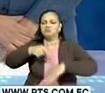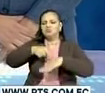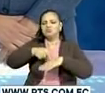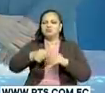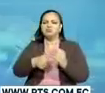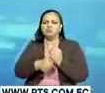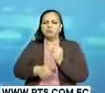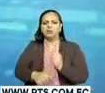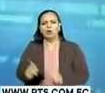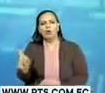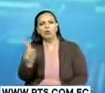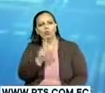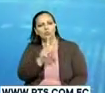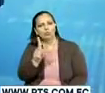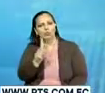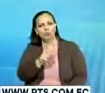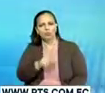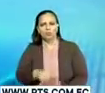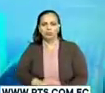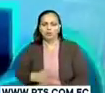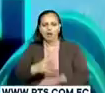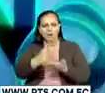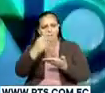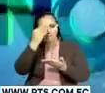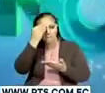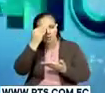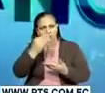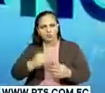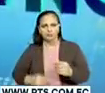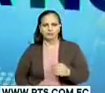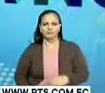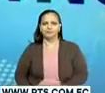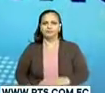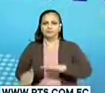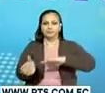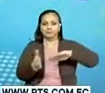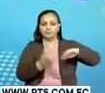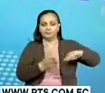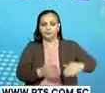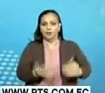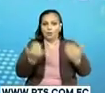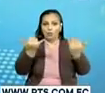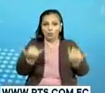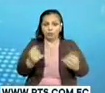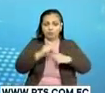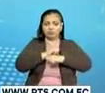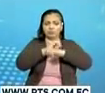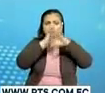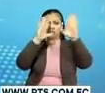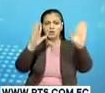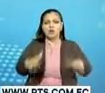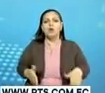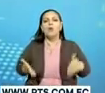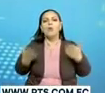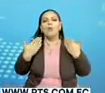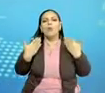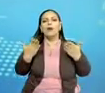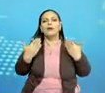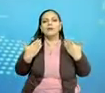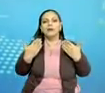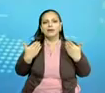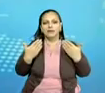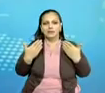informamos que varias supuestas organizaciones delictivas han sido desarticuladas esta madrugada en diferentes cantones de la provincia del